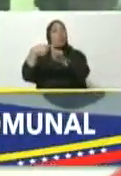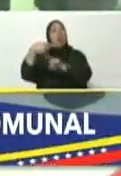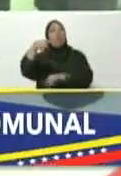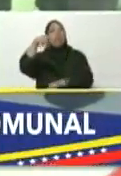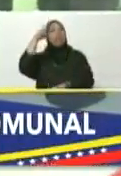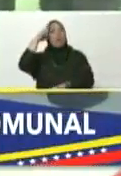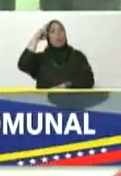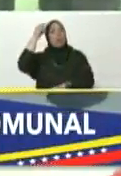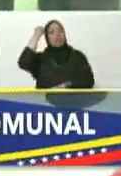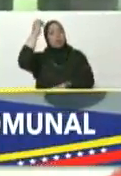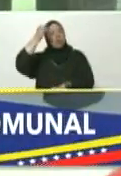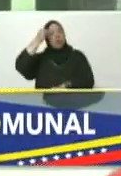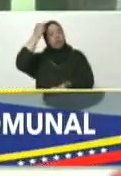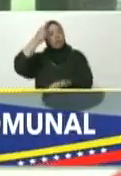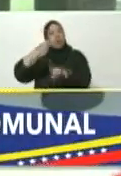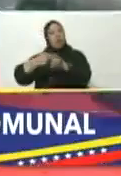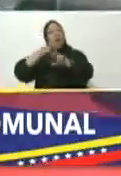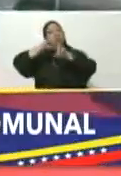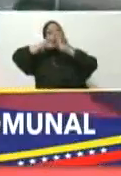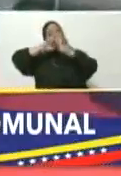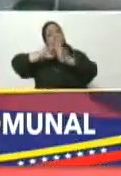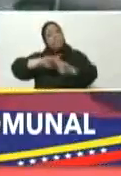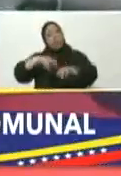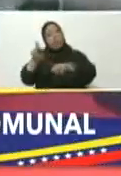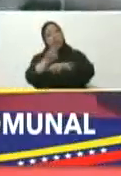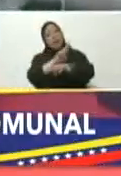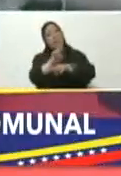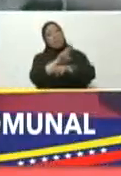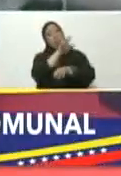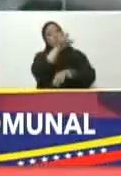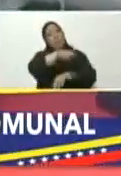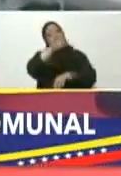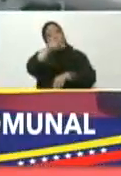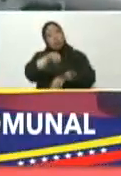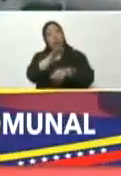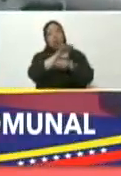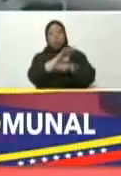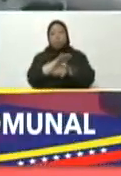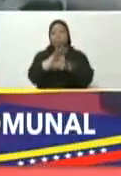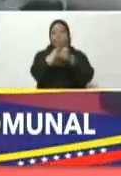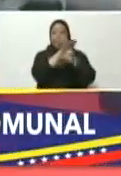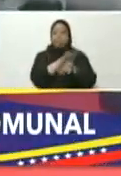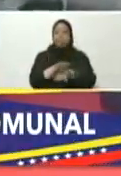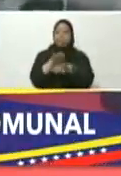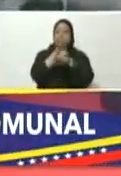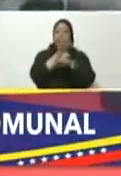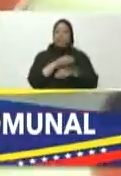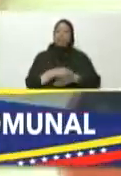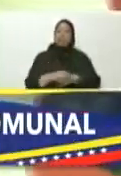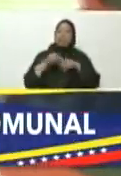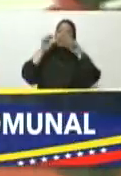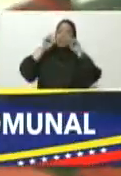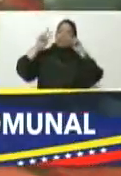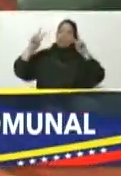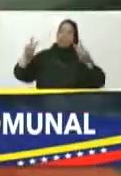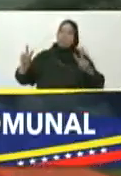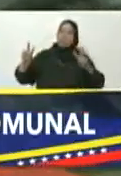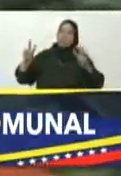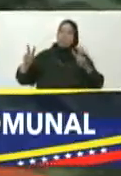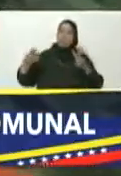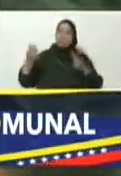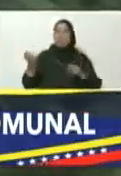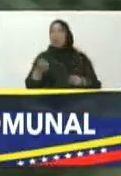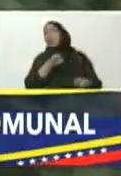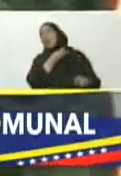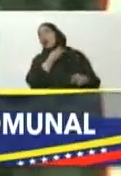para dar respuesta inmediata y la integridad de la ciudadanía. ¿Qué tenemos por aquí más adelante? Vamos a ver qué tenemos por aquí, la Cava. ¿Qué me cuenta, sí,